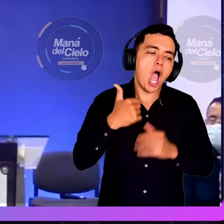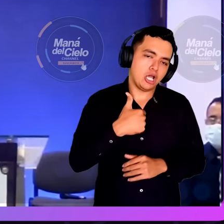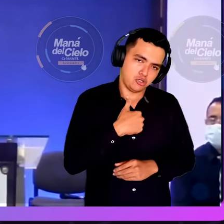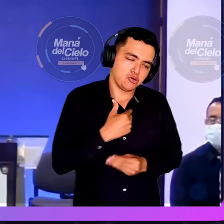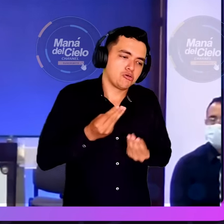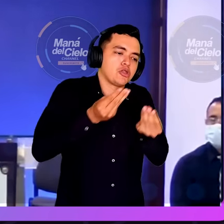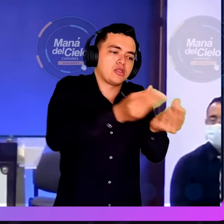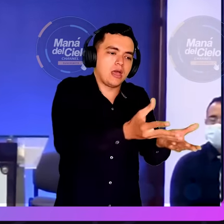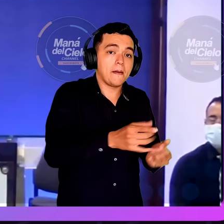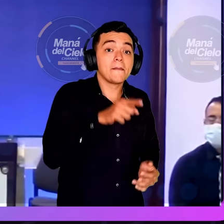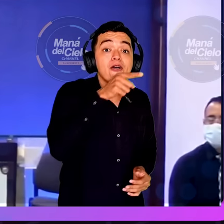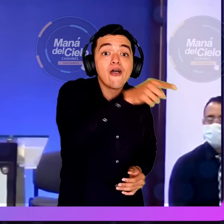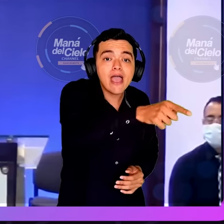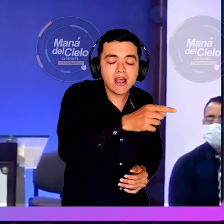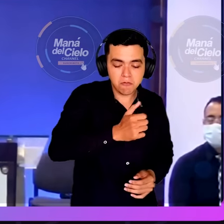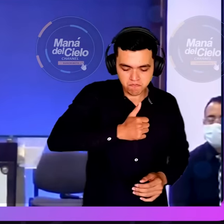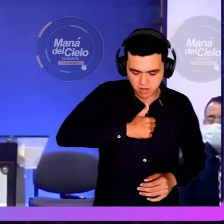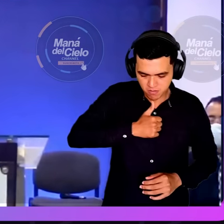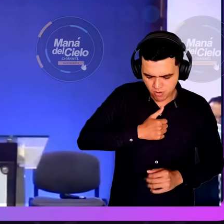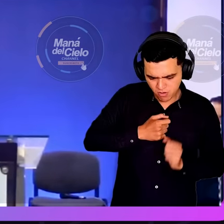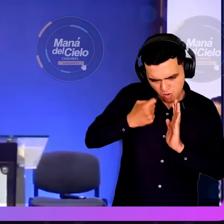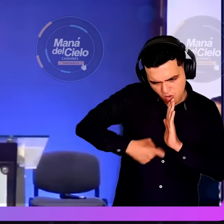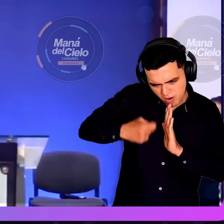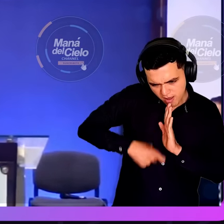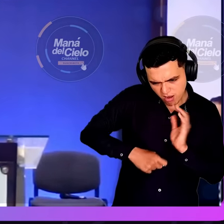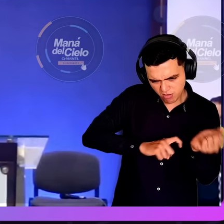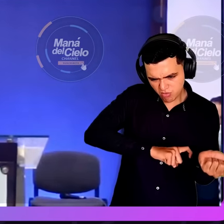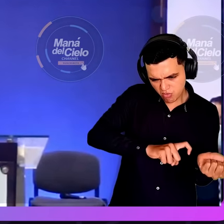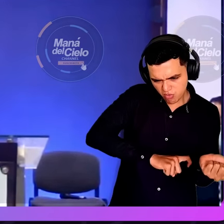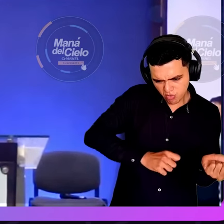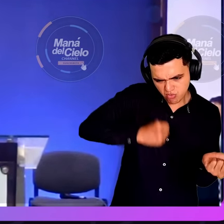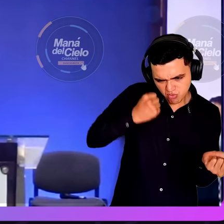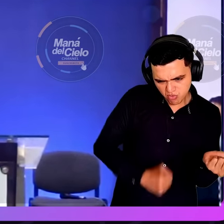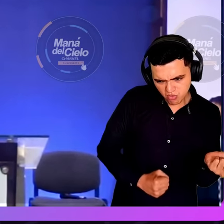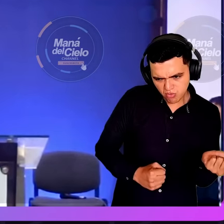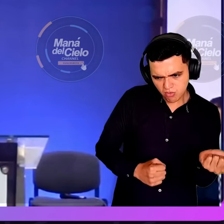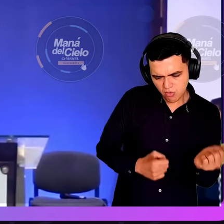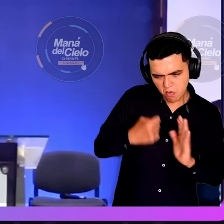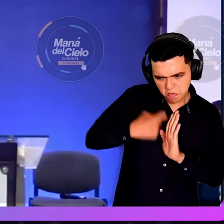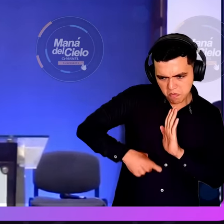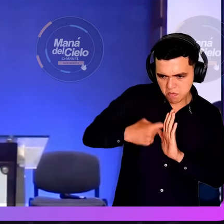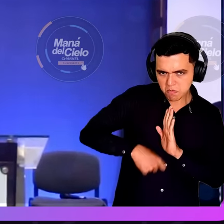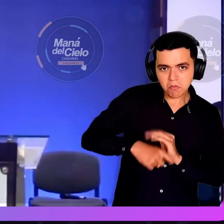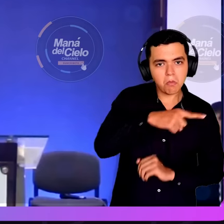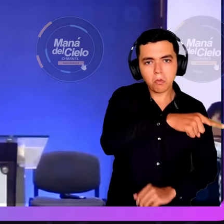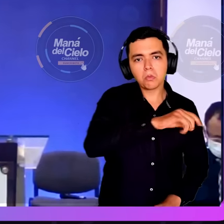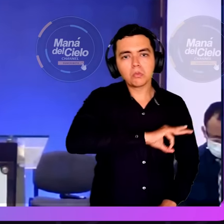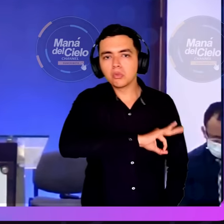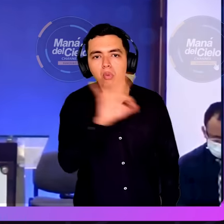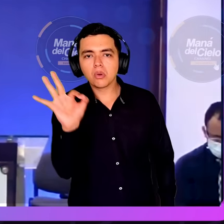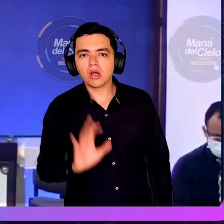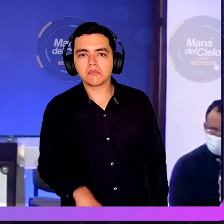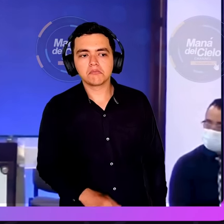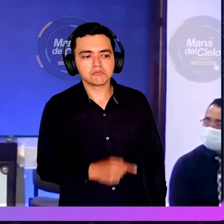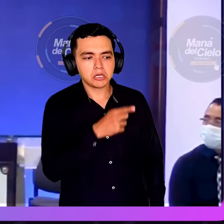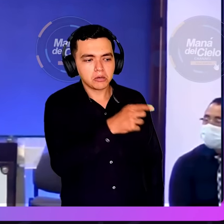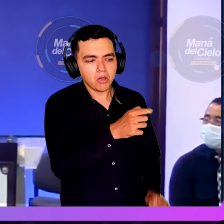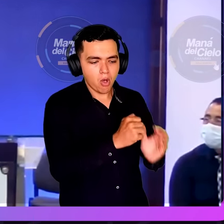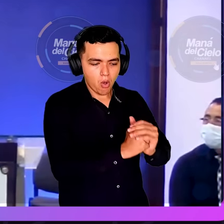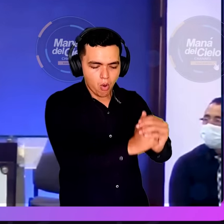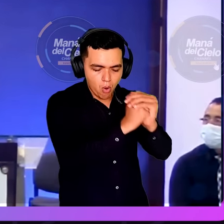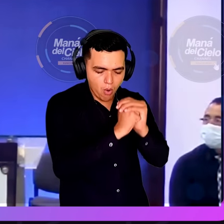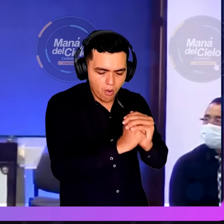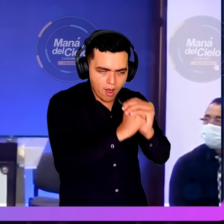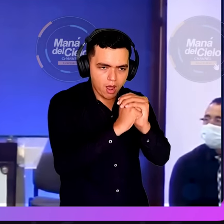yo le doy gloria y gracias a mi Dios esa revelación de ese día. Cuando el Señor me reveló, dijo: lo que pasa es que él predicaba y pedía unción